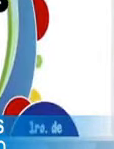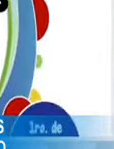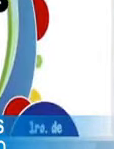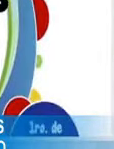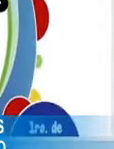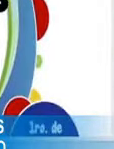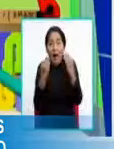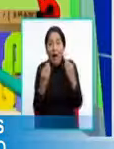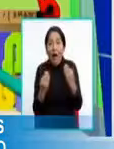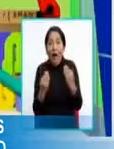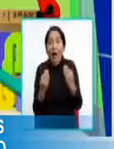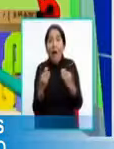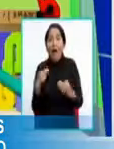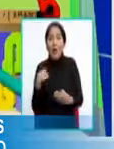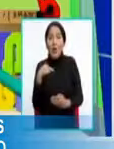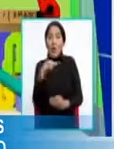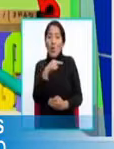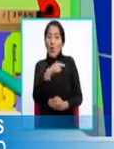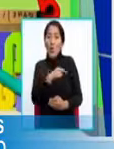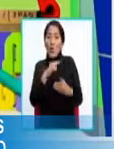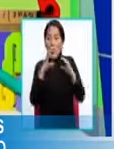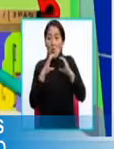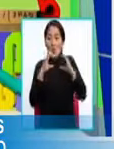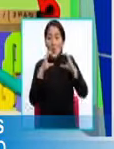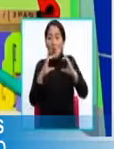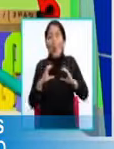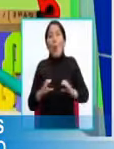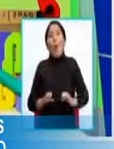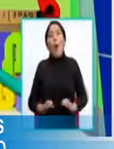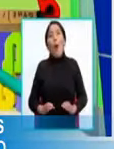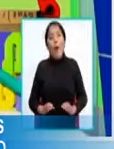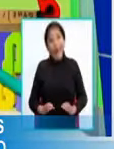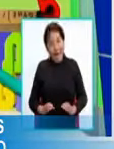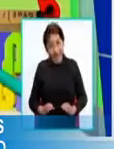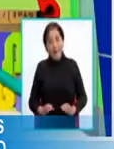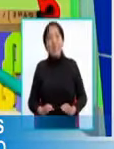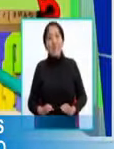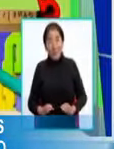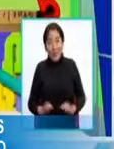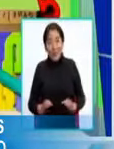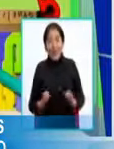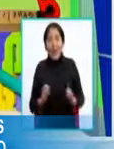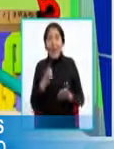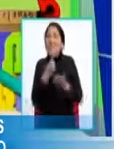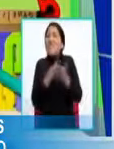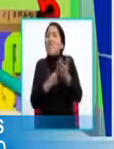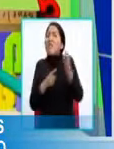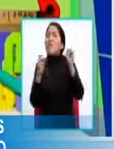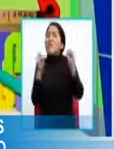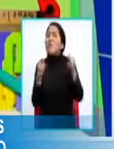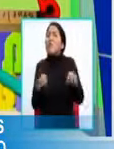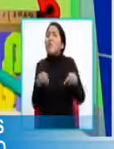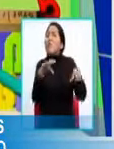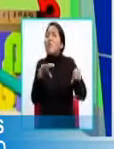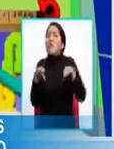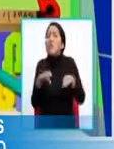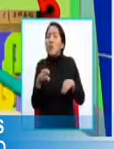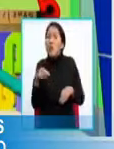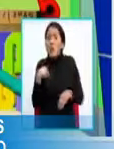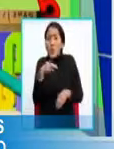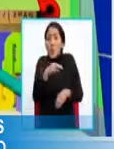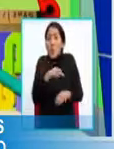recursos para mejorar su aprendizaje, mientras que en el otro extremo están los chicos y chicas de